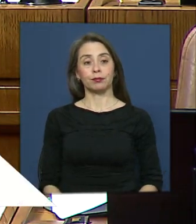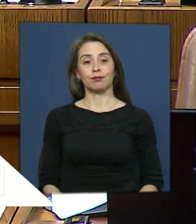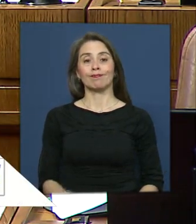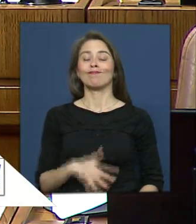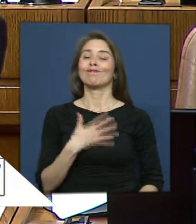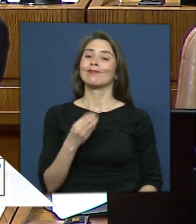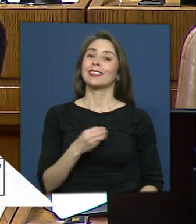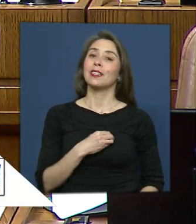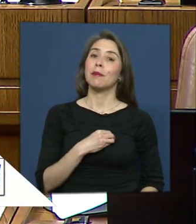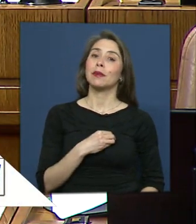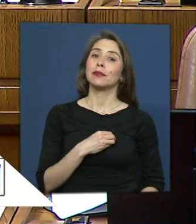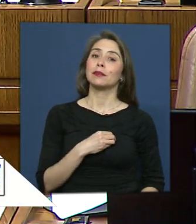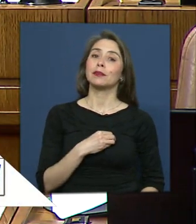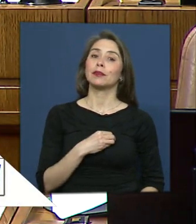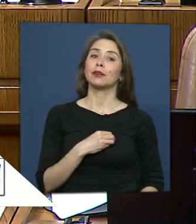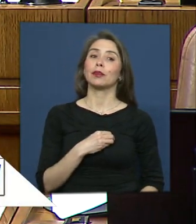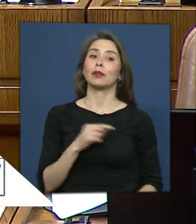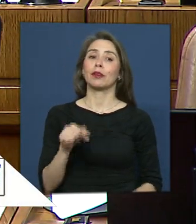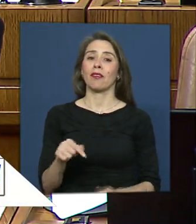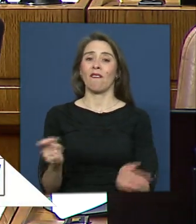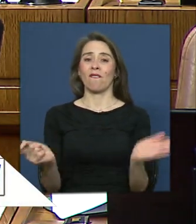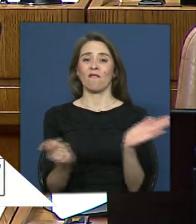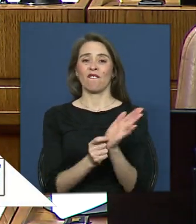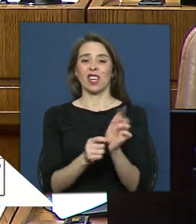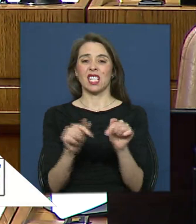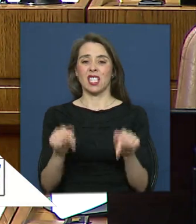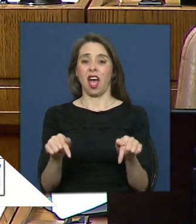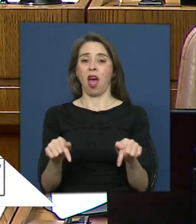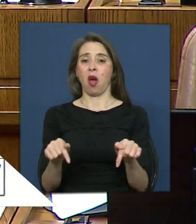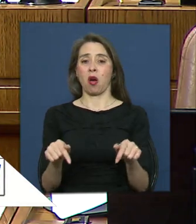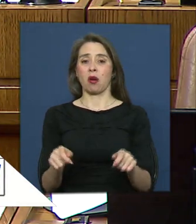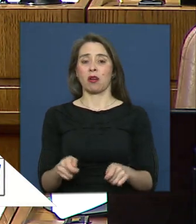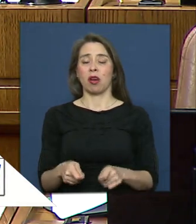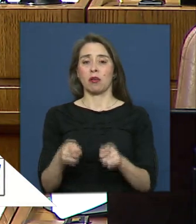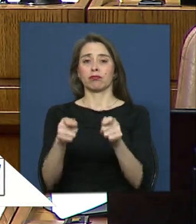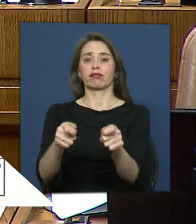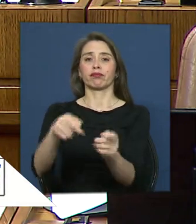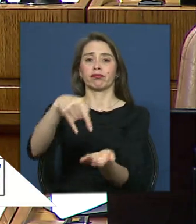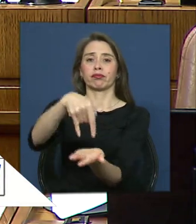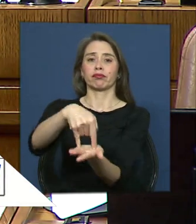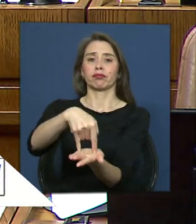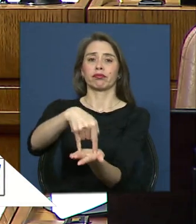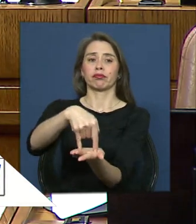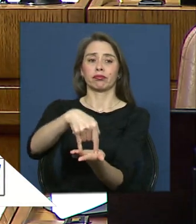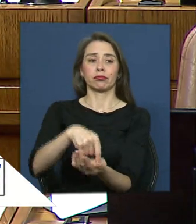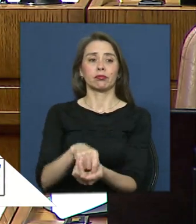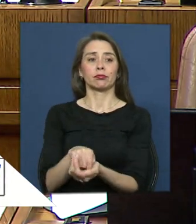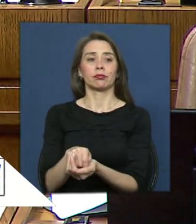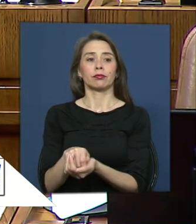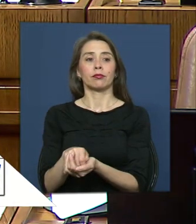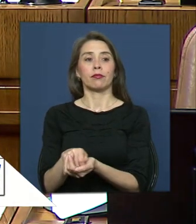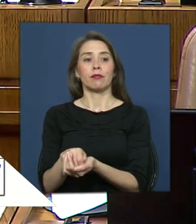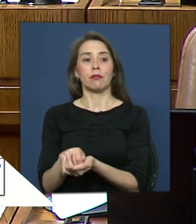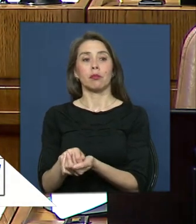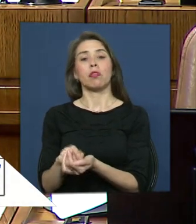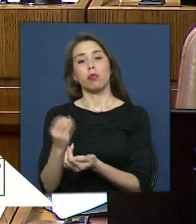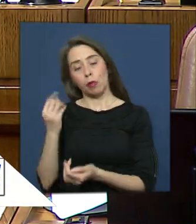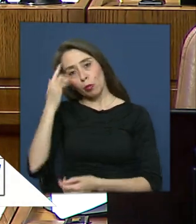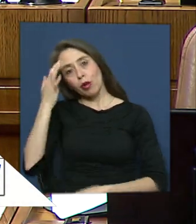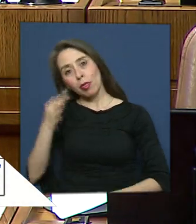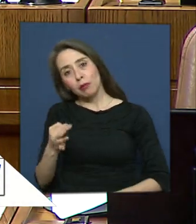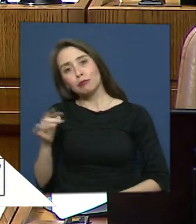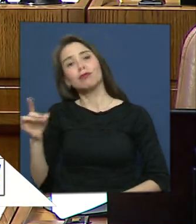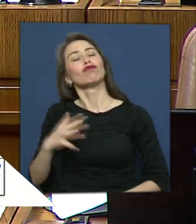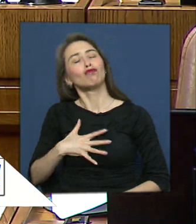lamento que hayamos tenido que llegar hasta esta fecha para presentarlo, a pesar de que, por supuesto, la buena voluntad de la